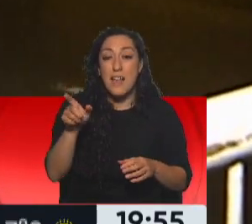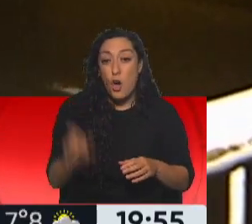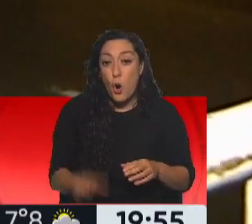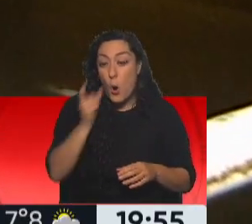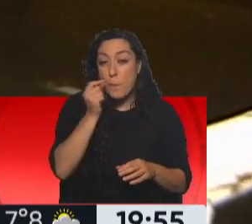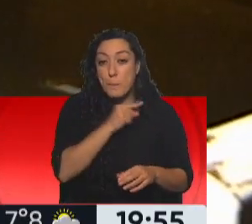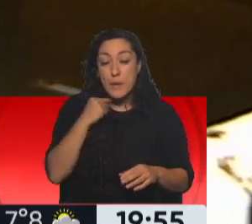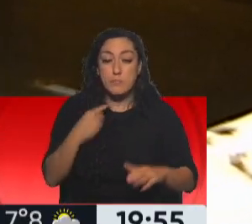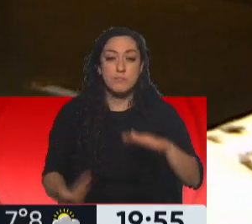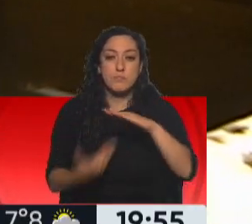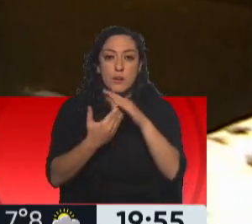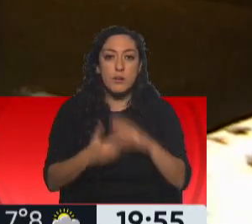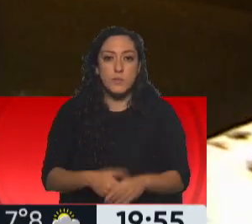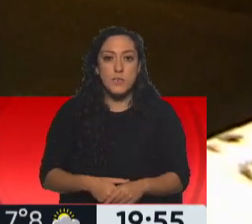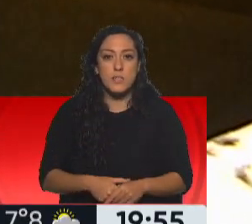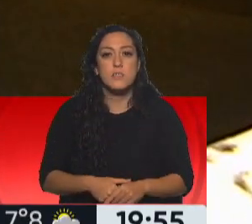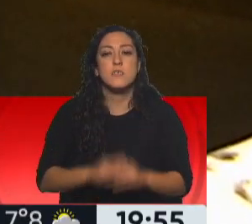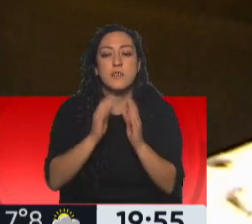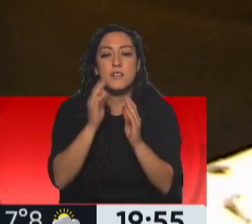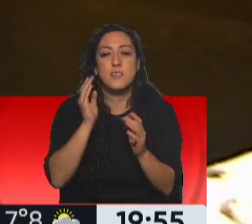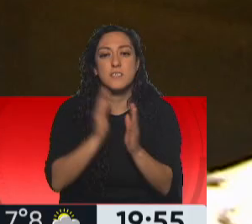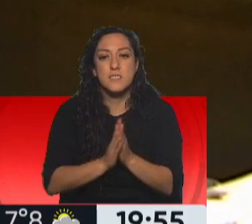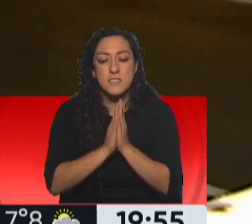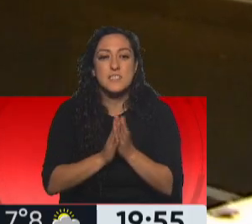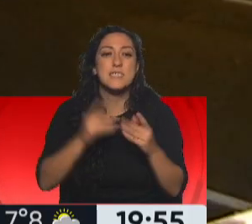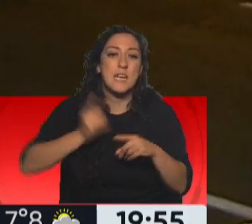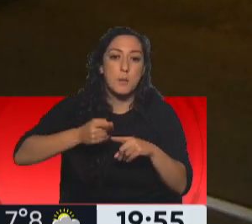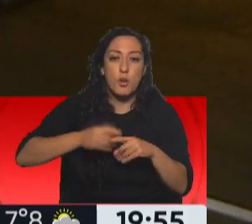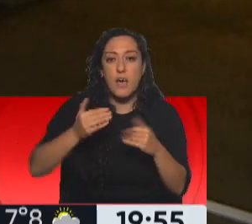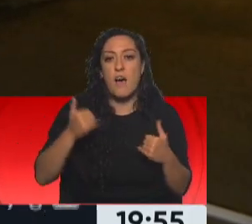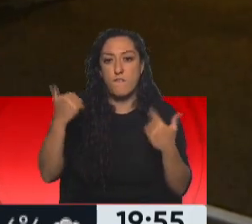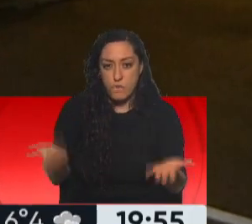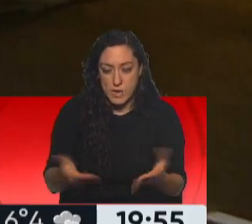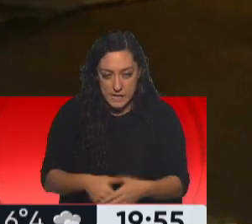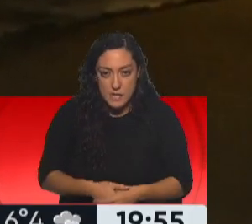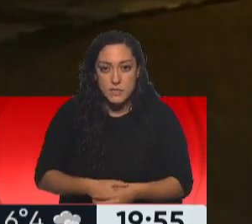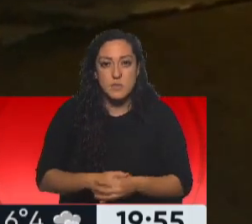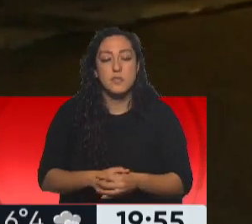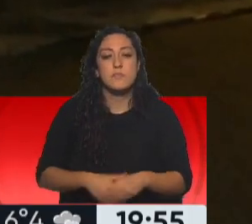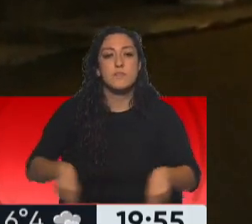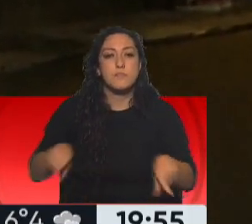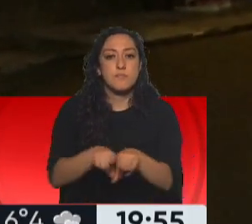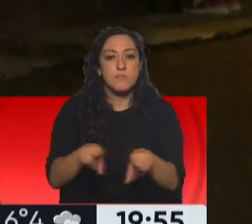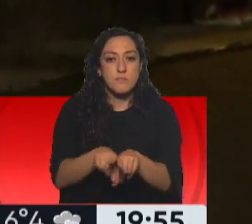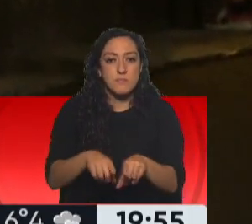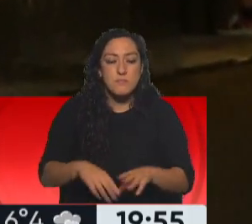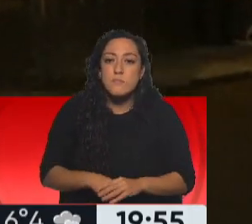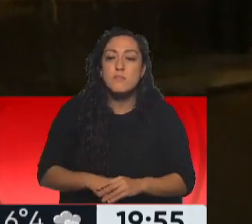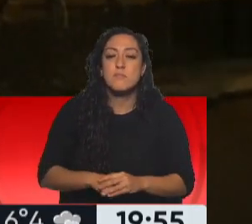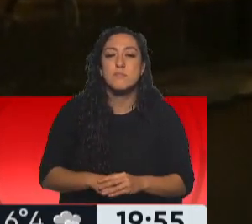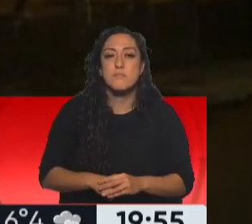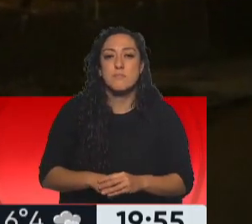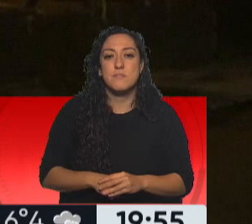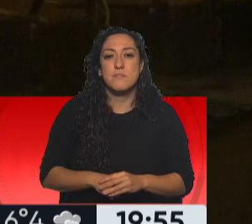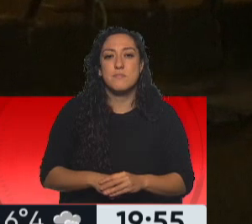la homilía y nos cuenta que la ceremonia se va a realizar aquí afuera, donde estamos viendo aquí la catedral, aquí afuera de la catedral se va a realizar